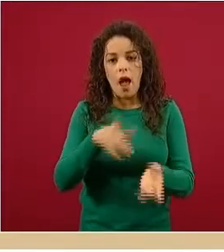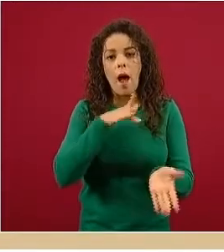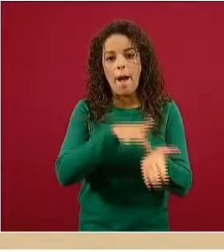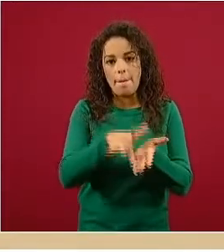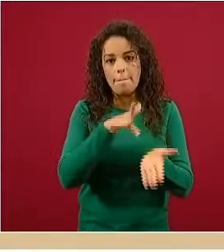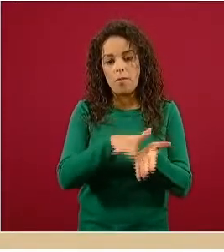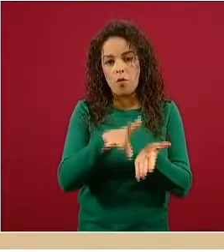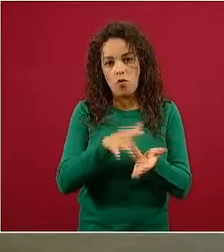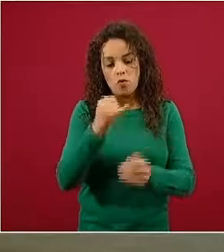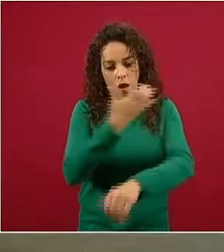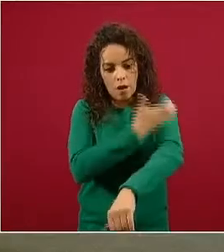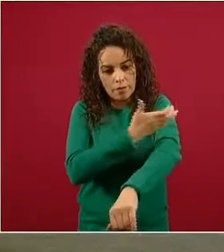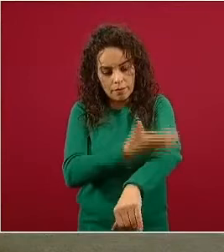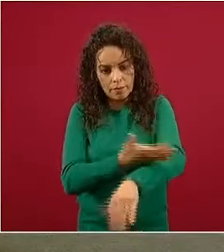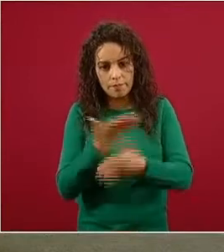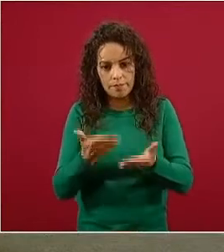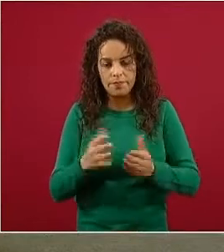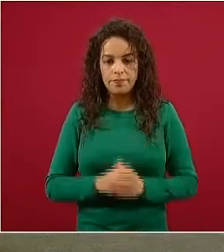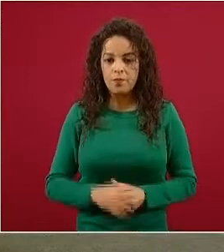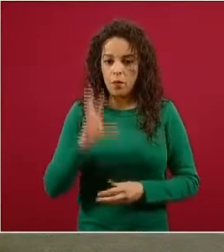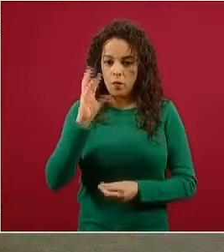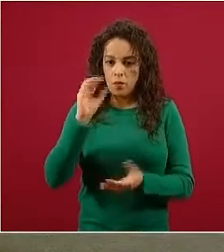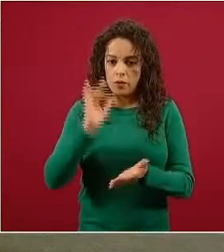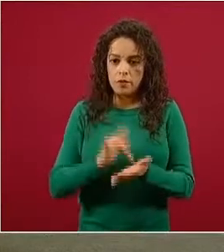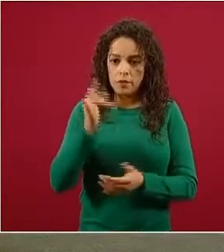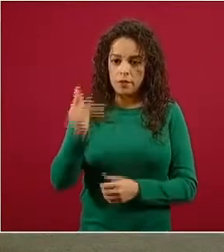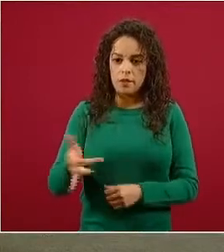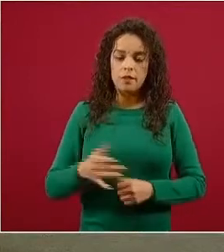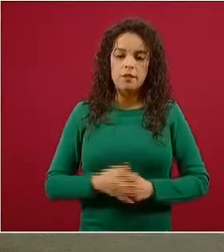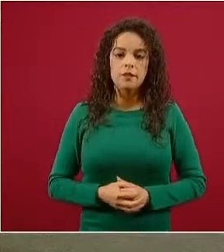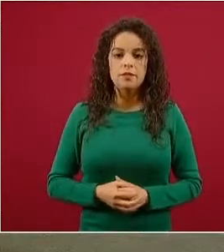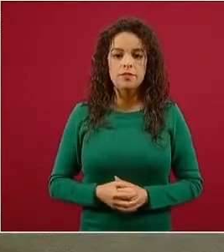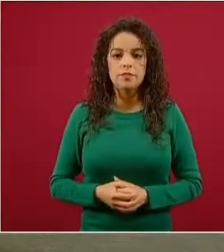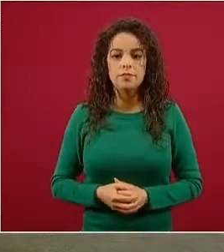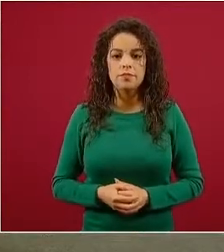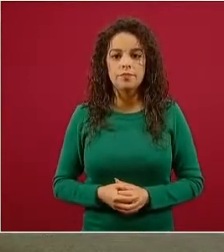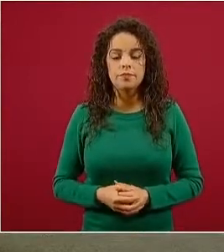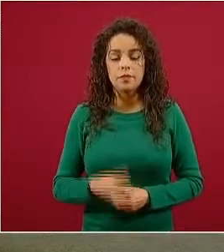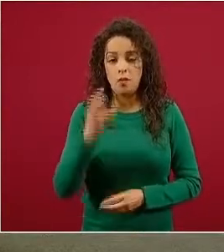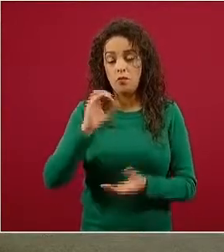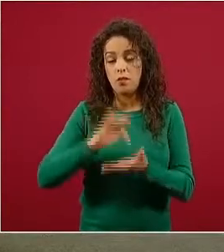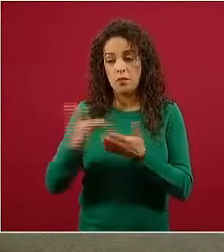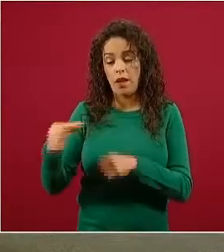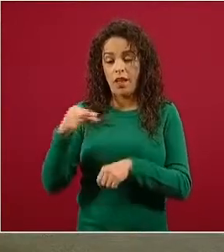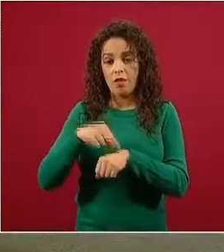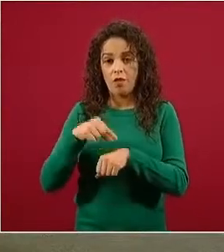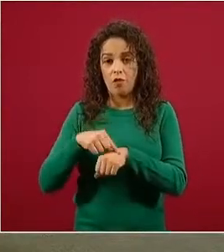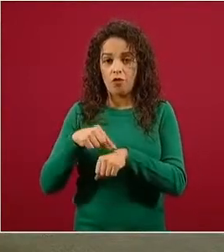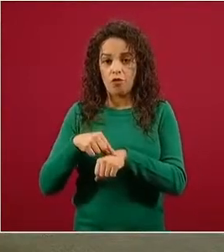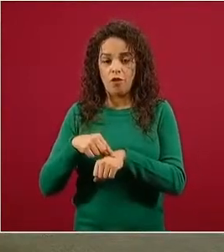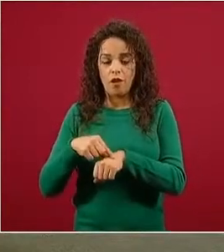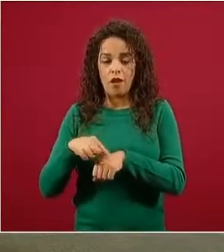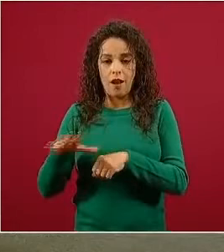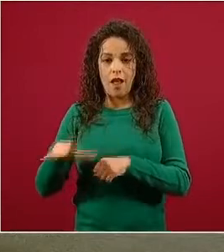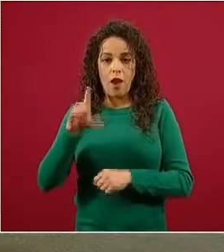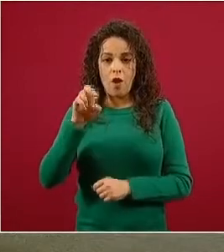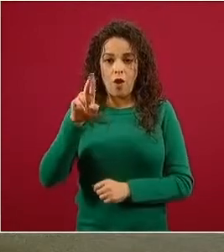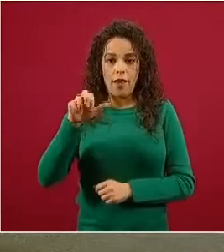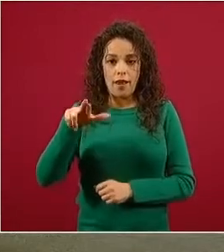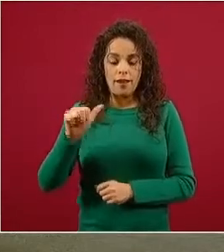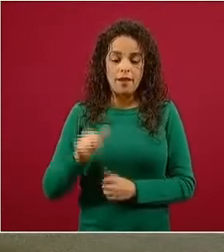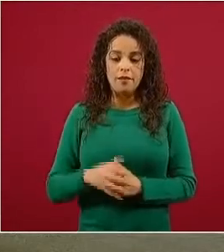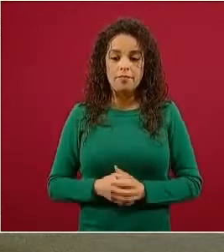la comunicación dependiendo de sus necesidades y sobre todo mantener las rutinas para poder